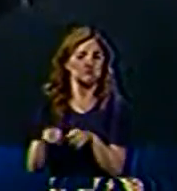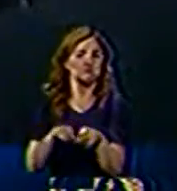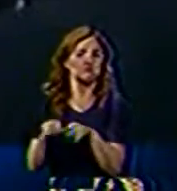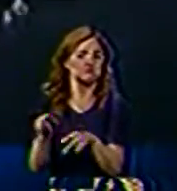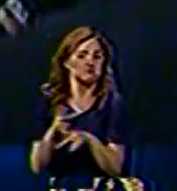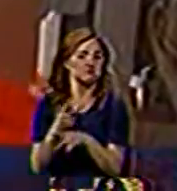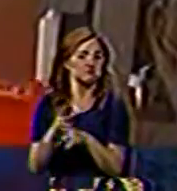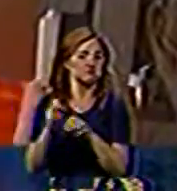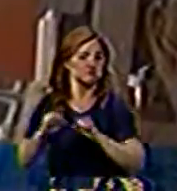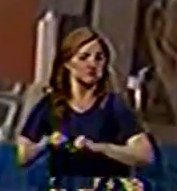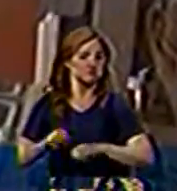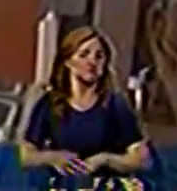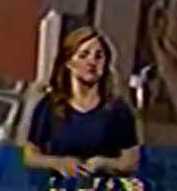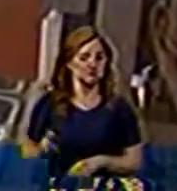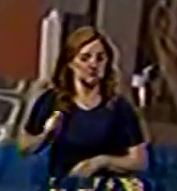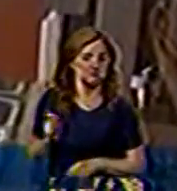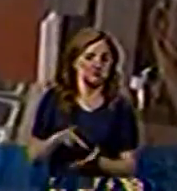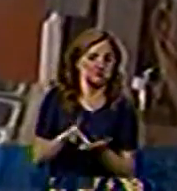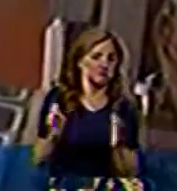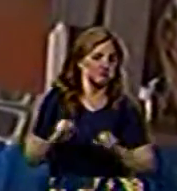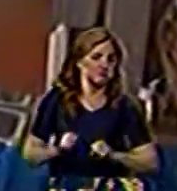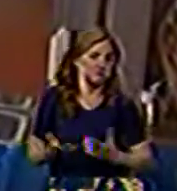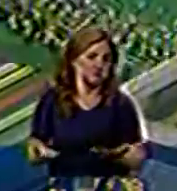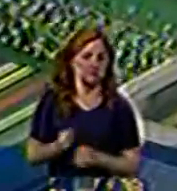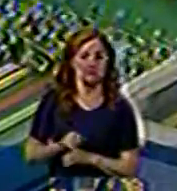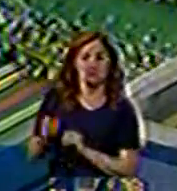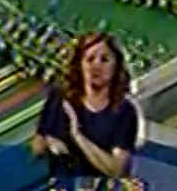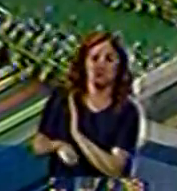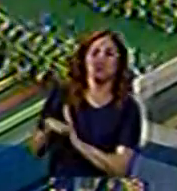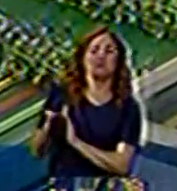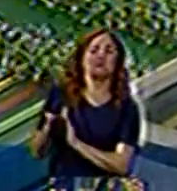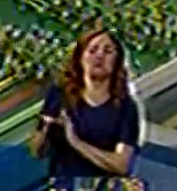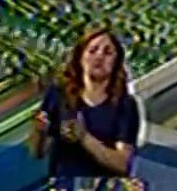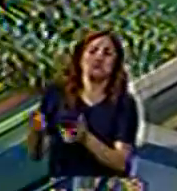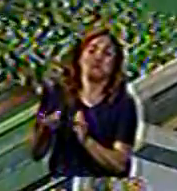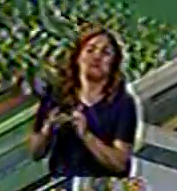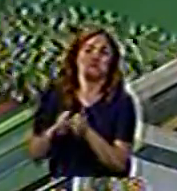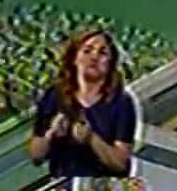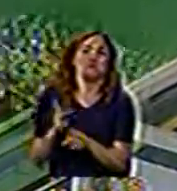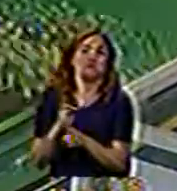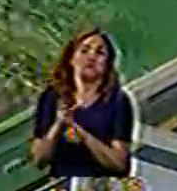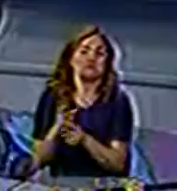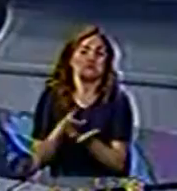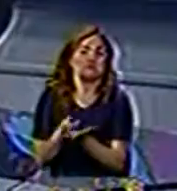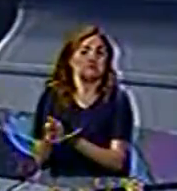sector productivo nacional, lo cual a su vez depende de los costos de producción.